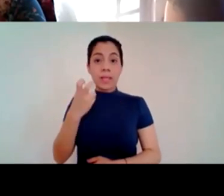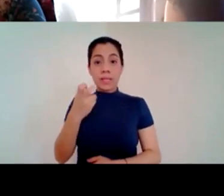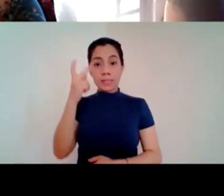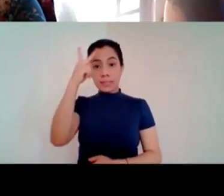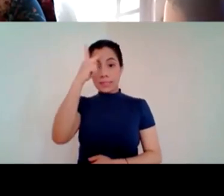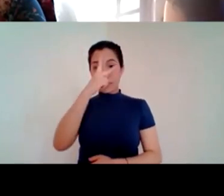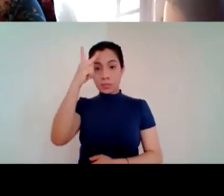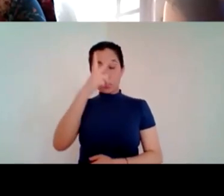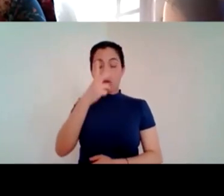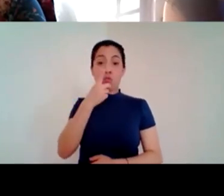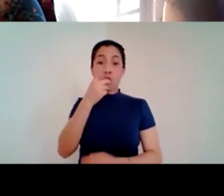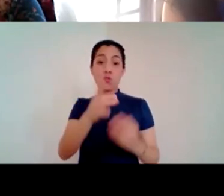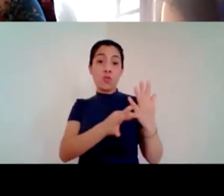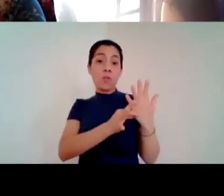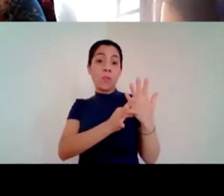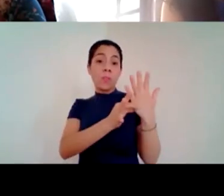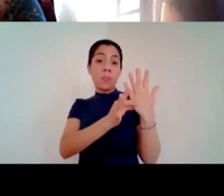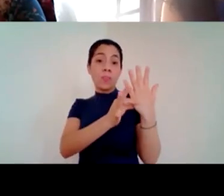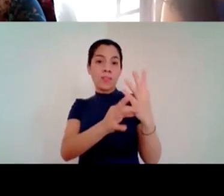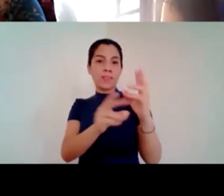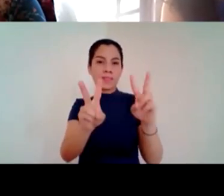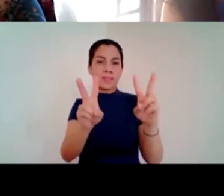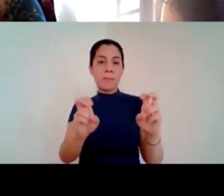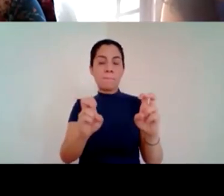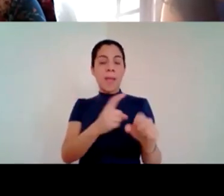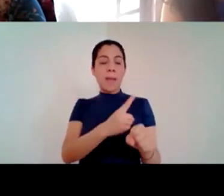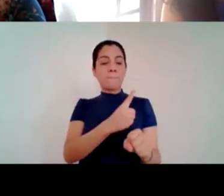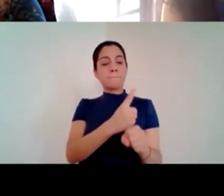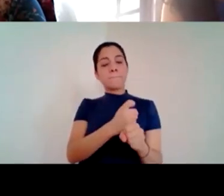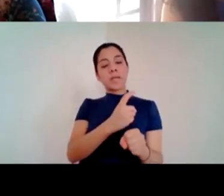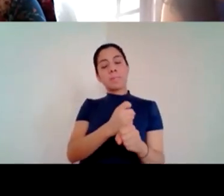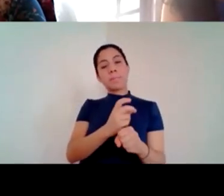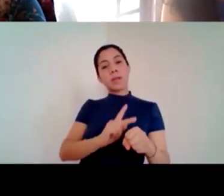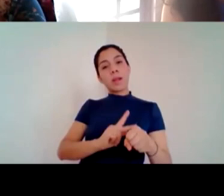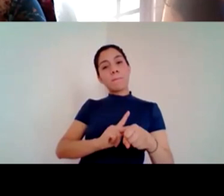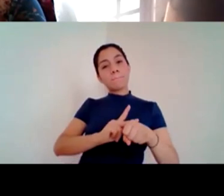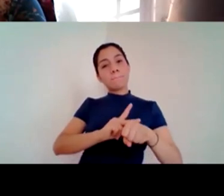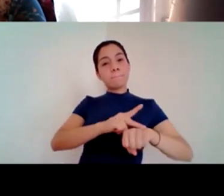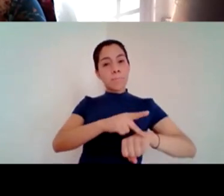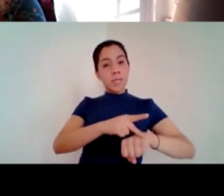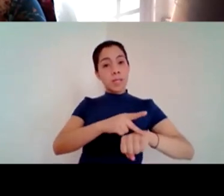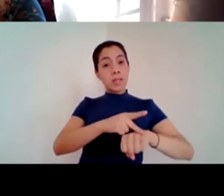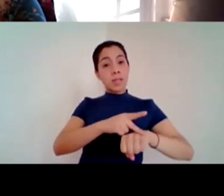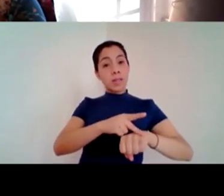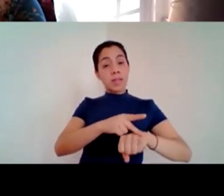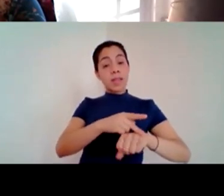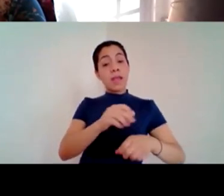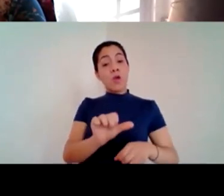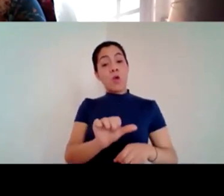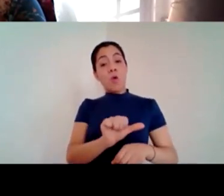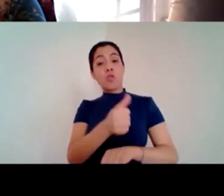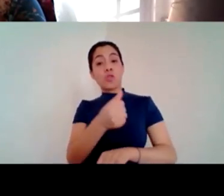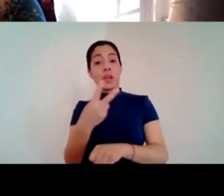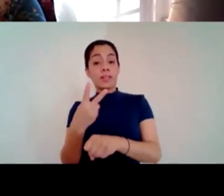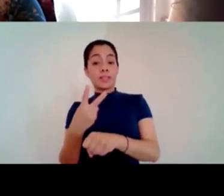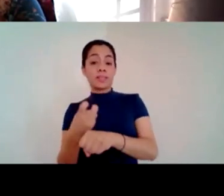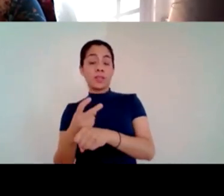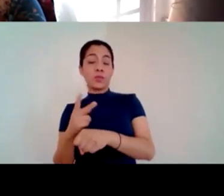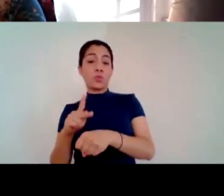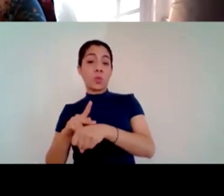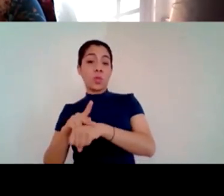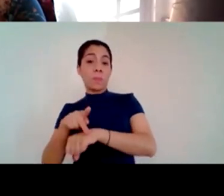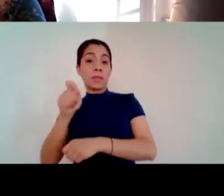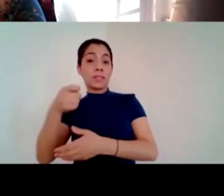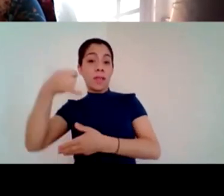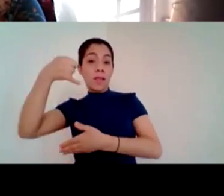y la segunda piel ¿es cierto? es la profunda el maltrato